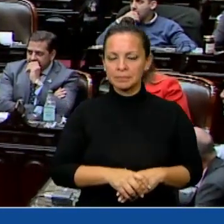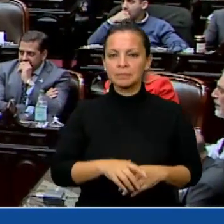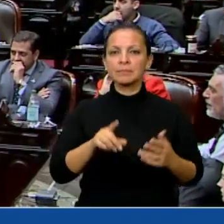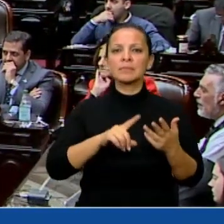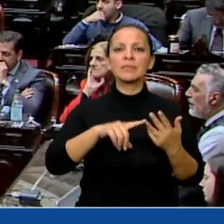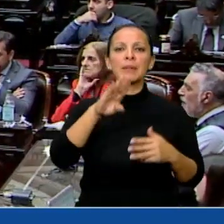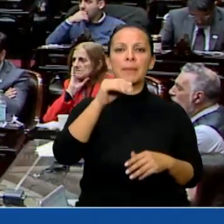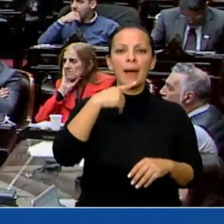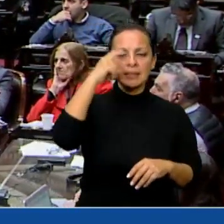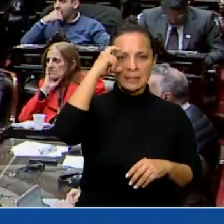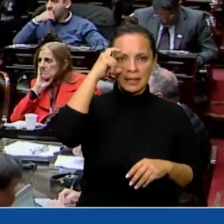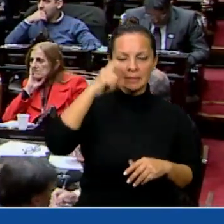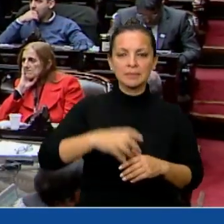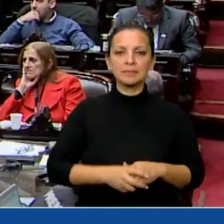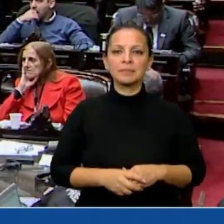Base,